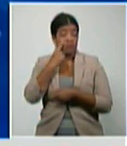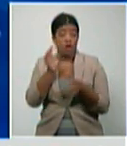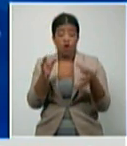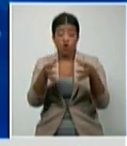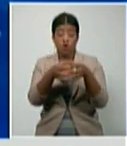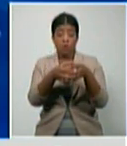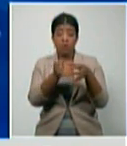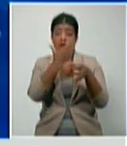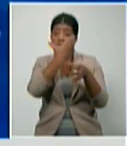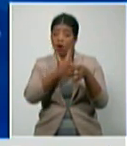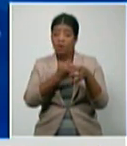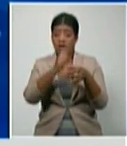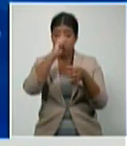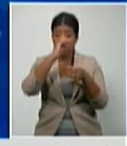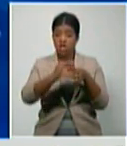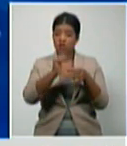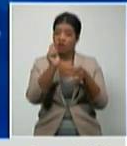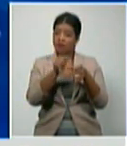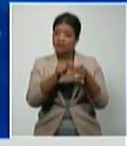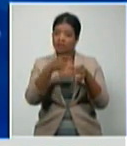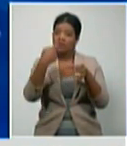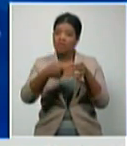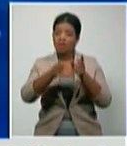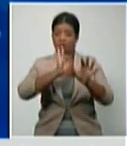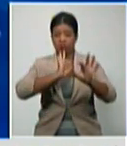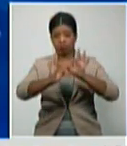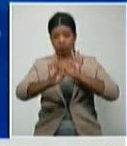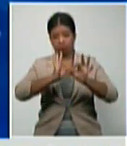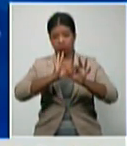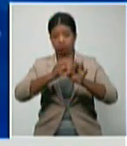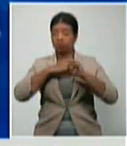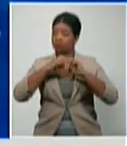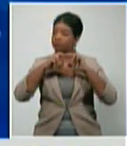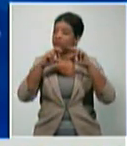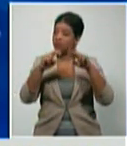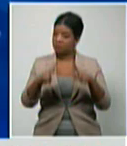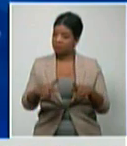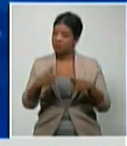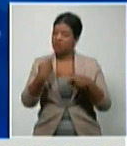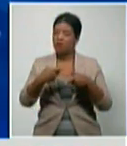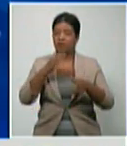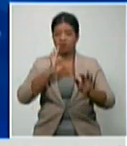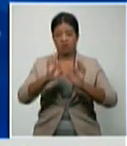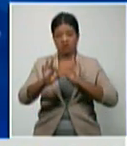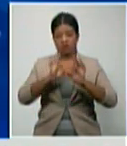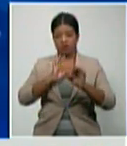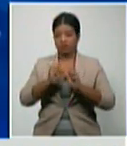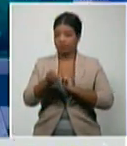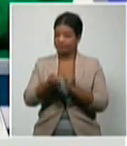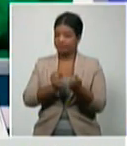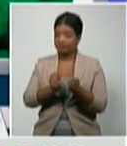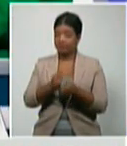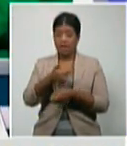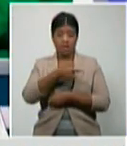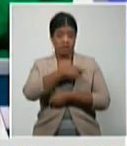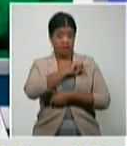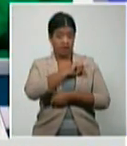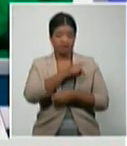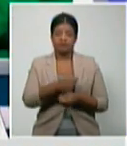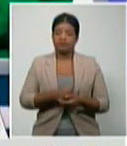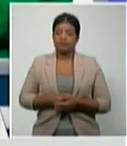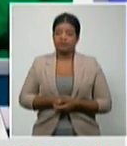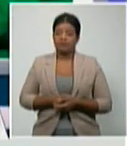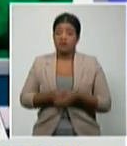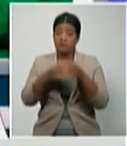proteger, como siempre reitero en estas conferencias. Ayer, de los